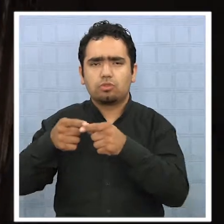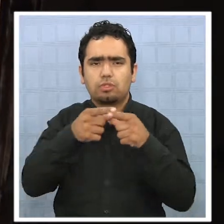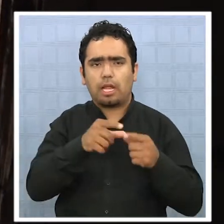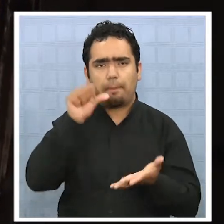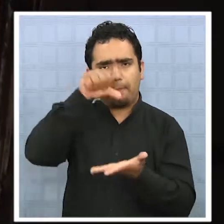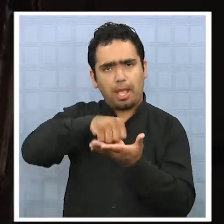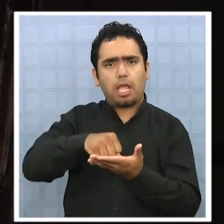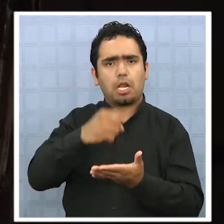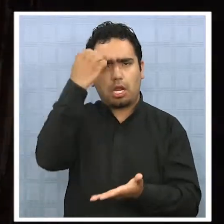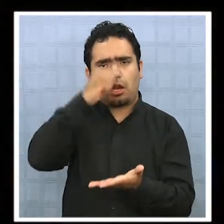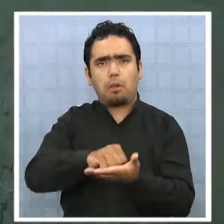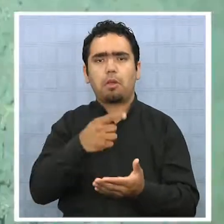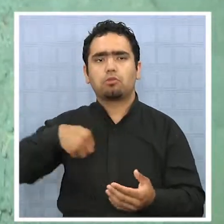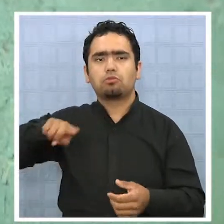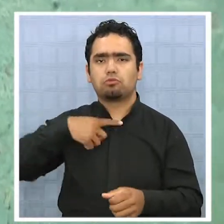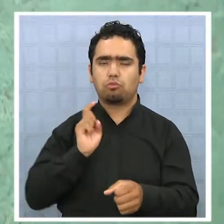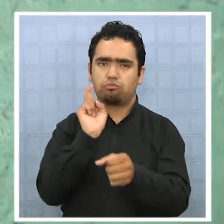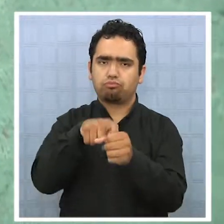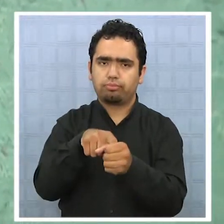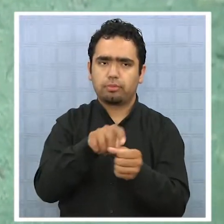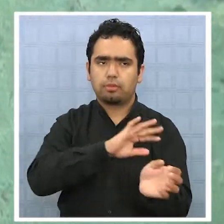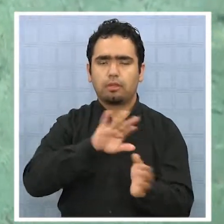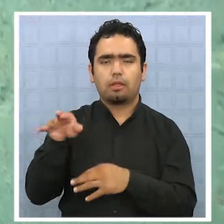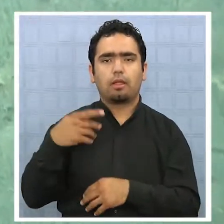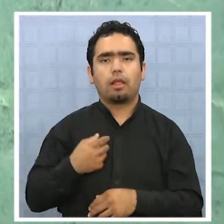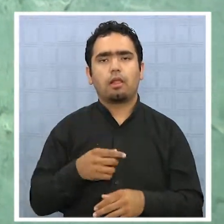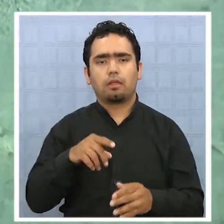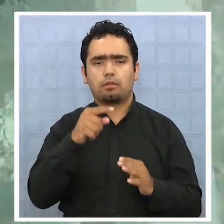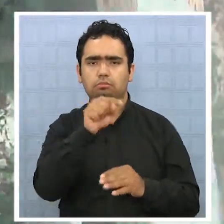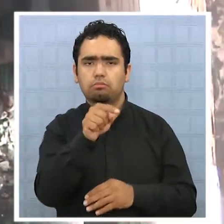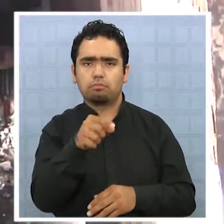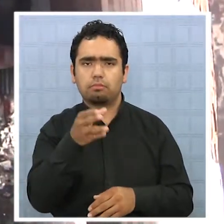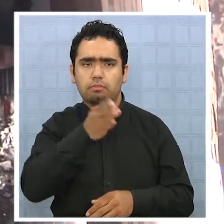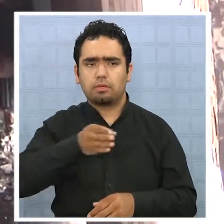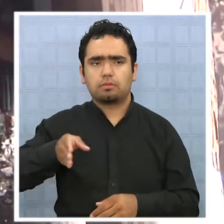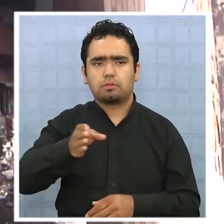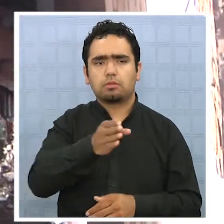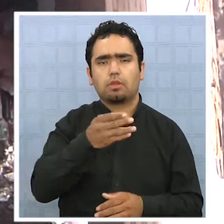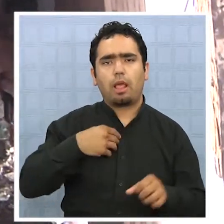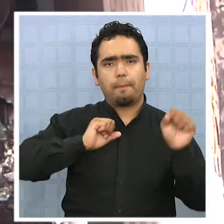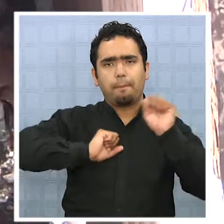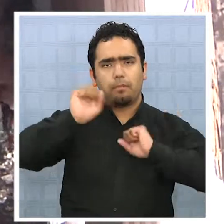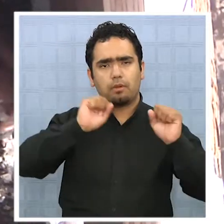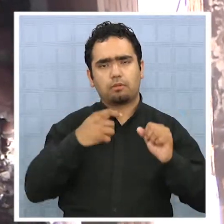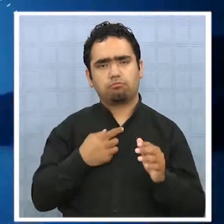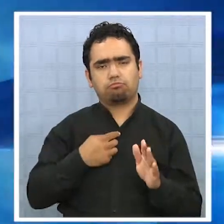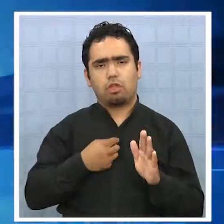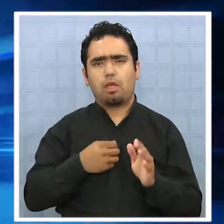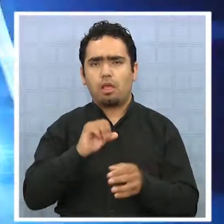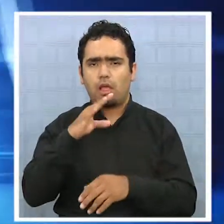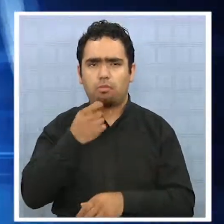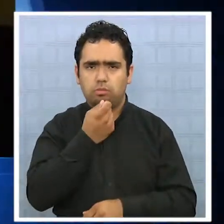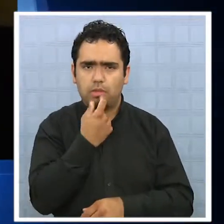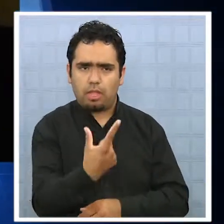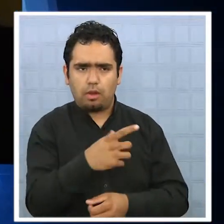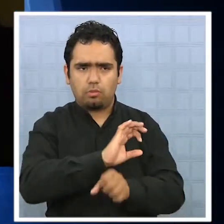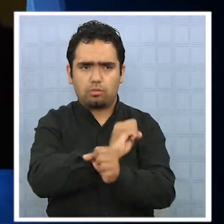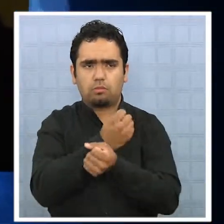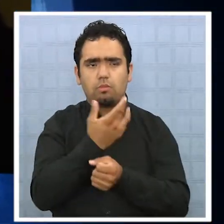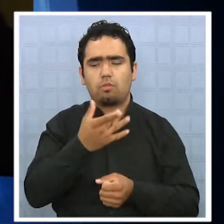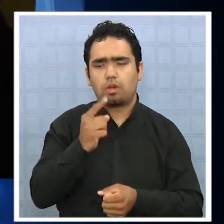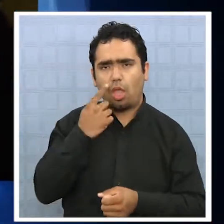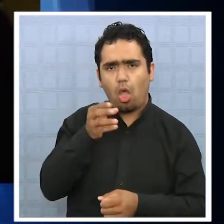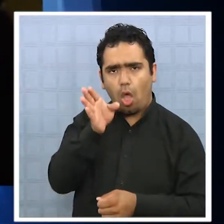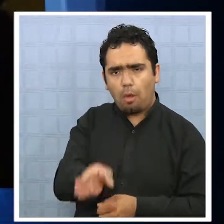¿ya? El conglomerado político presentará una querella criminal por los daños producidos y además por las amenazas de muerte que